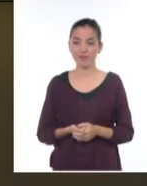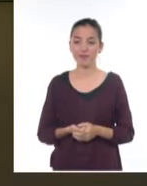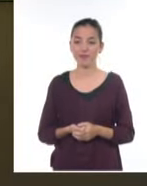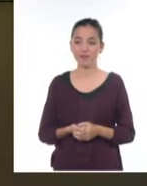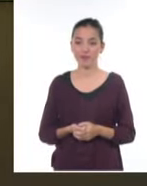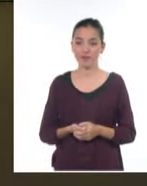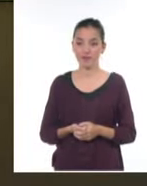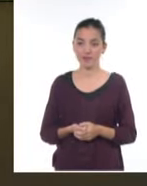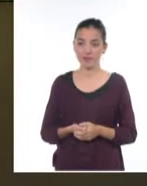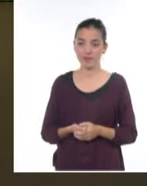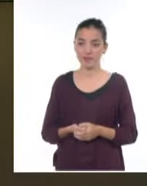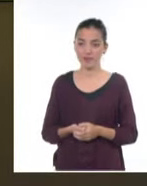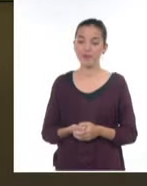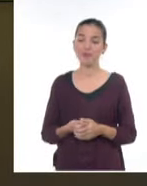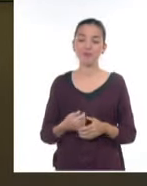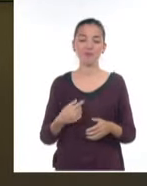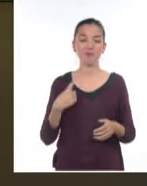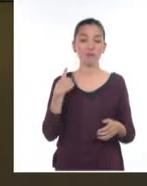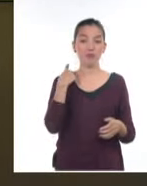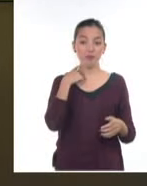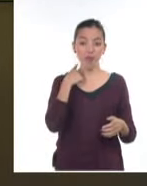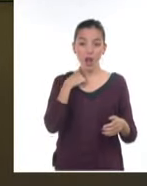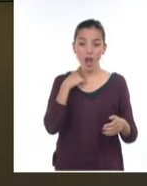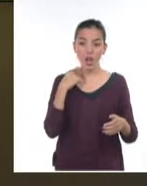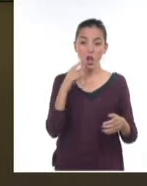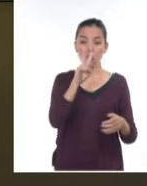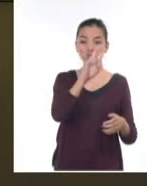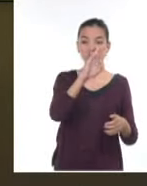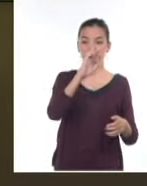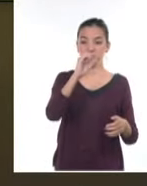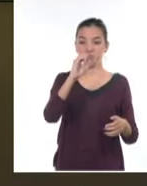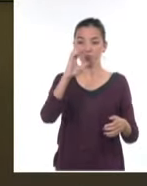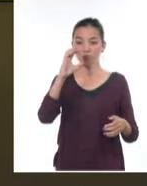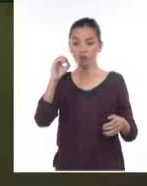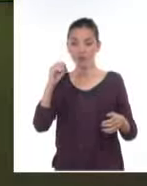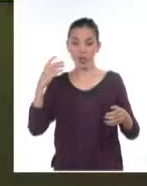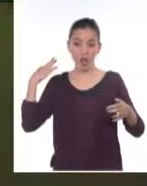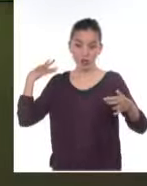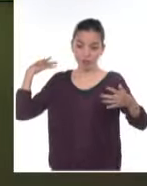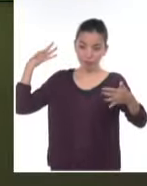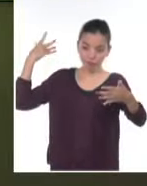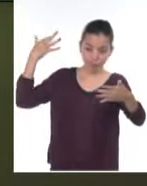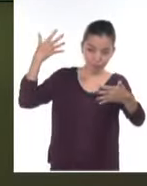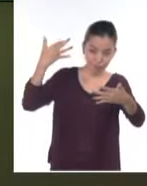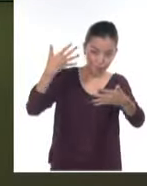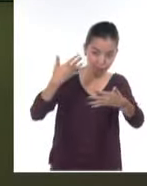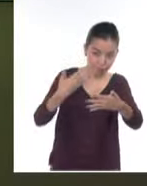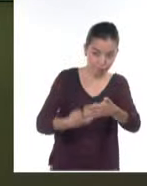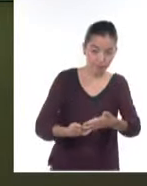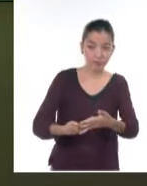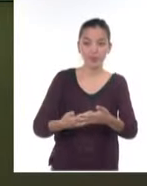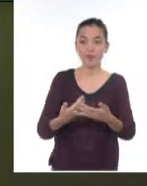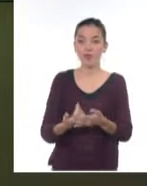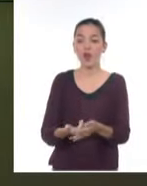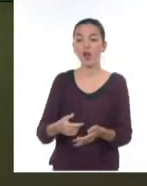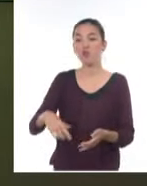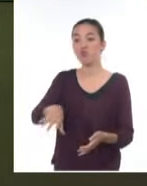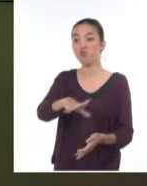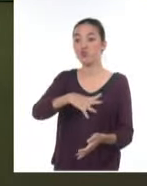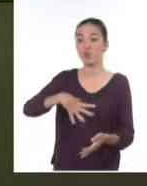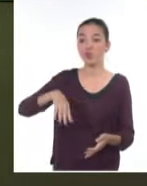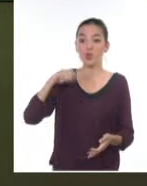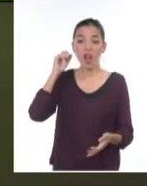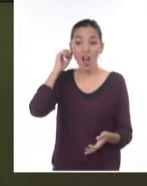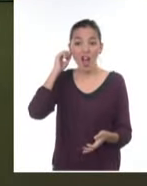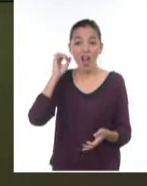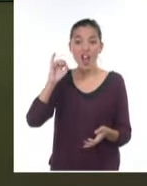familia ganadera conserva casi intacta su prestancia. Ubicado en una finca del municipio Cienfueguero de Rodas, el inmueble